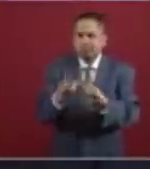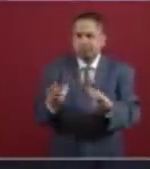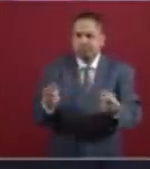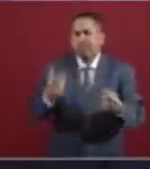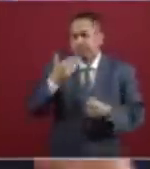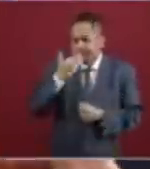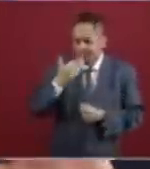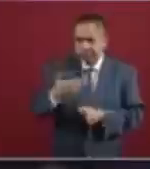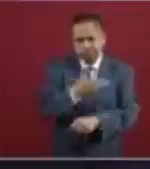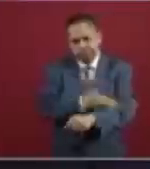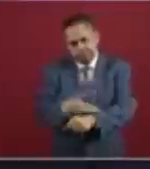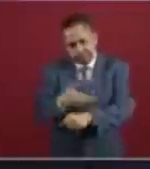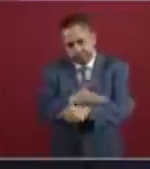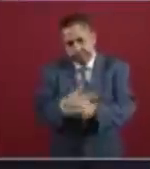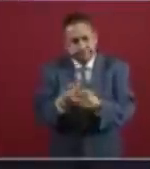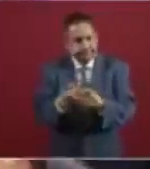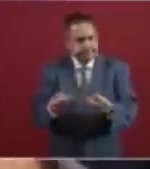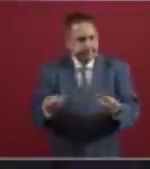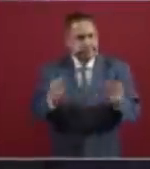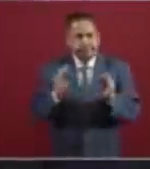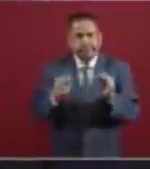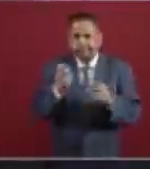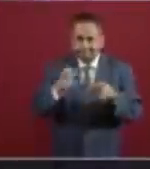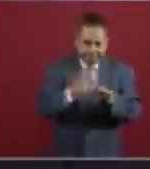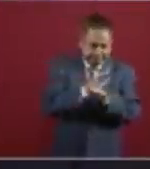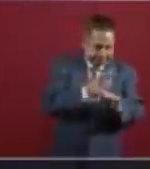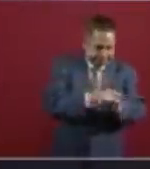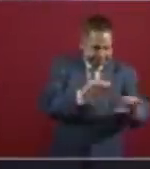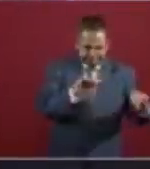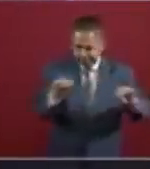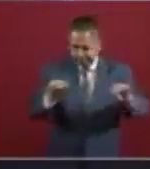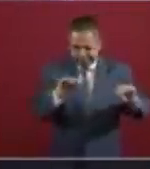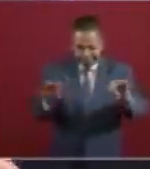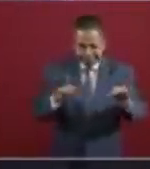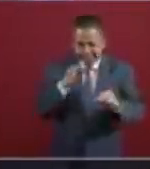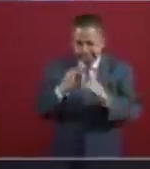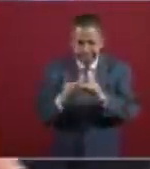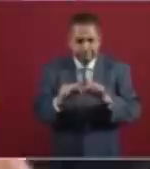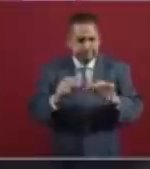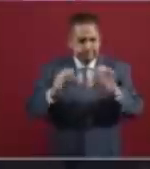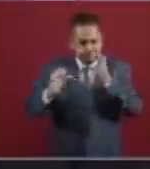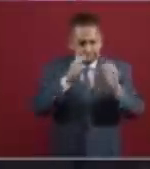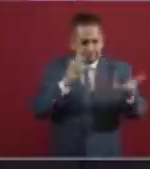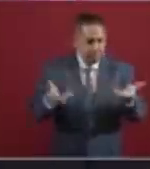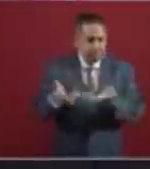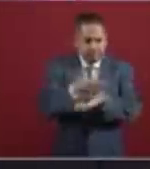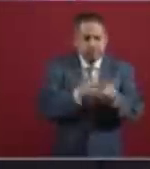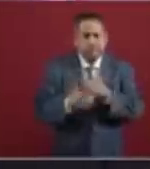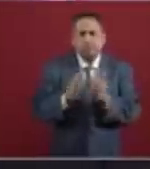Es parte de los ajustes, de los reacomodos que